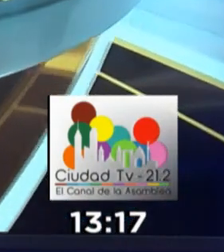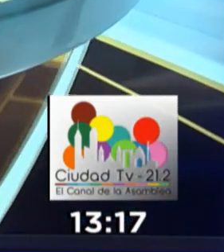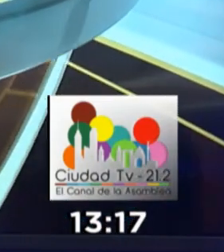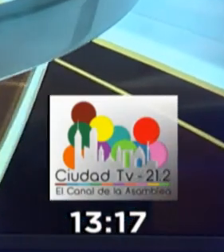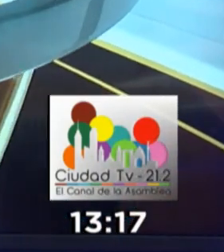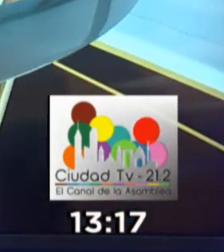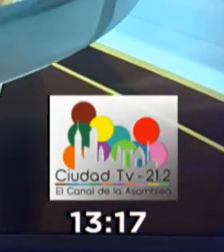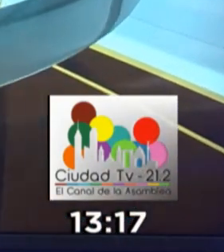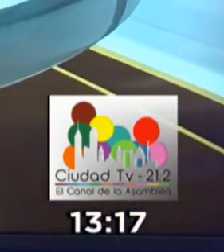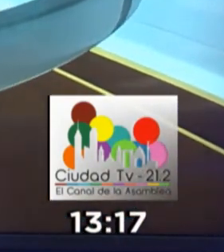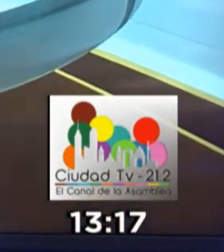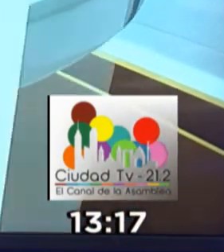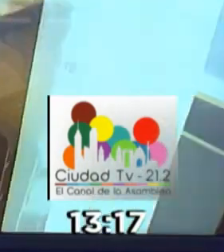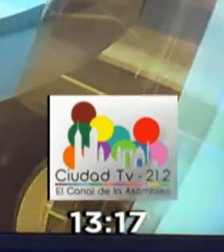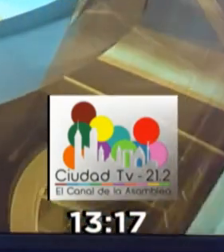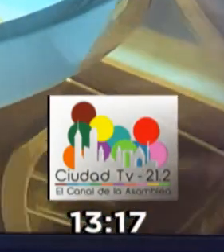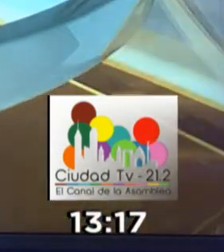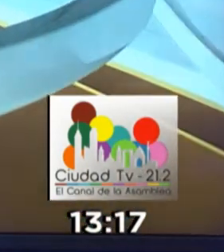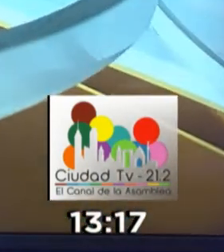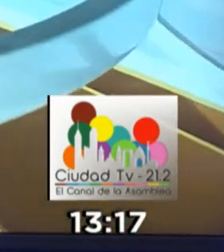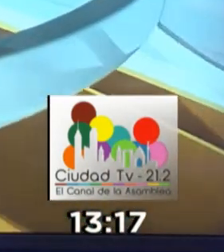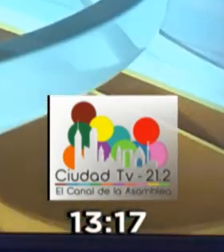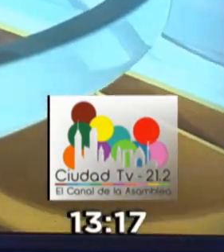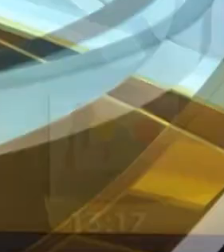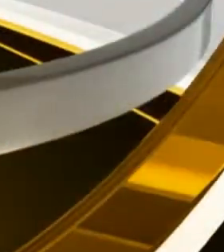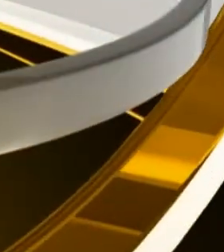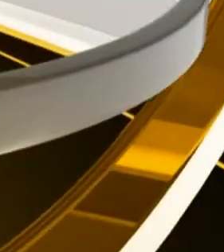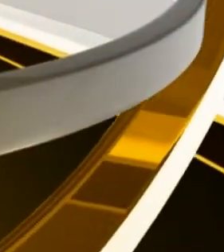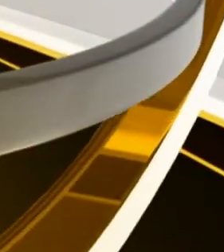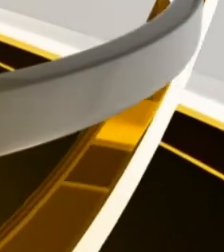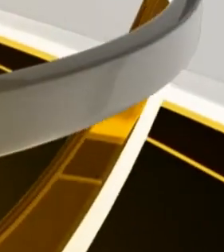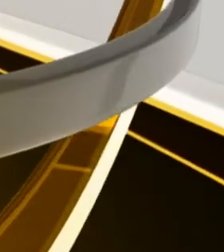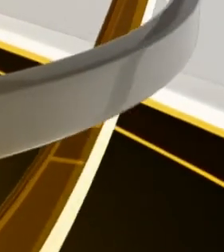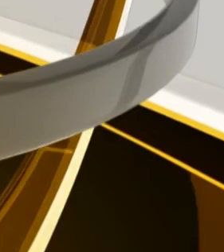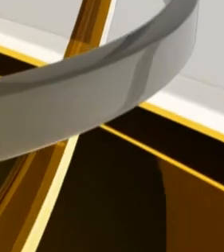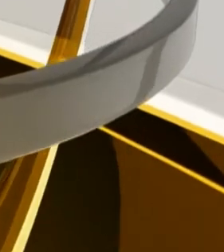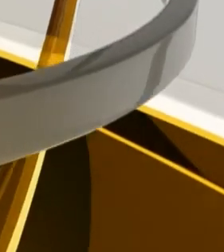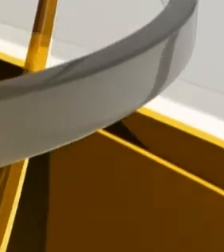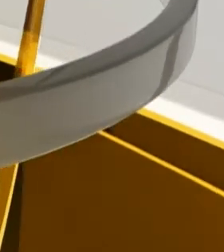ganador, un perdedor de este debate, vamos a platicar de ello después de esta primera pausa, no se vaya.